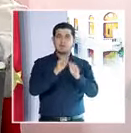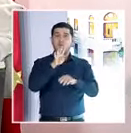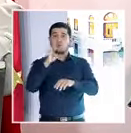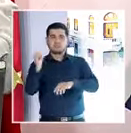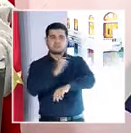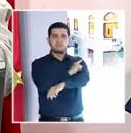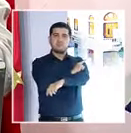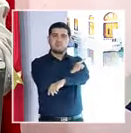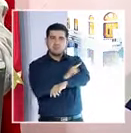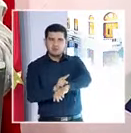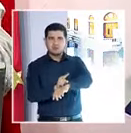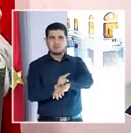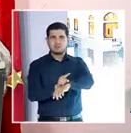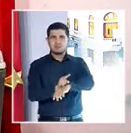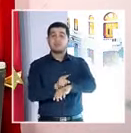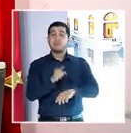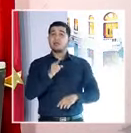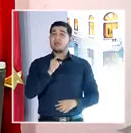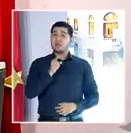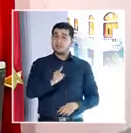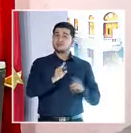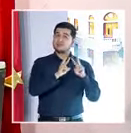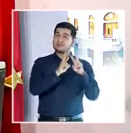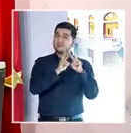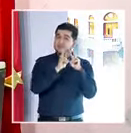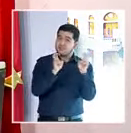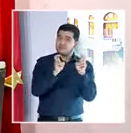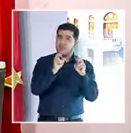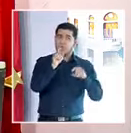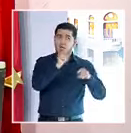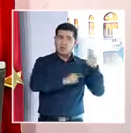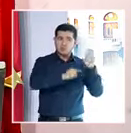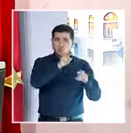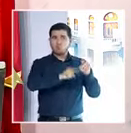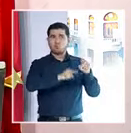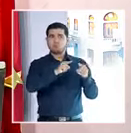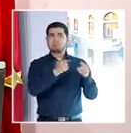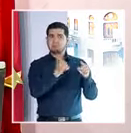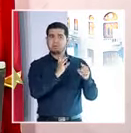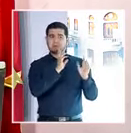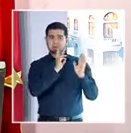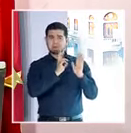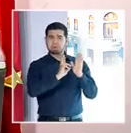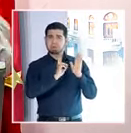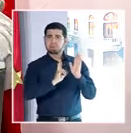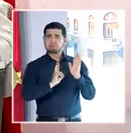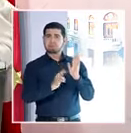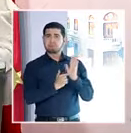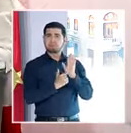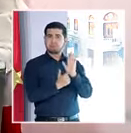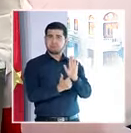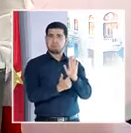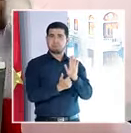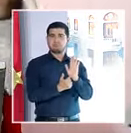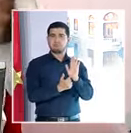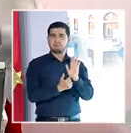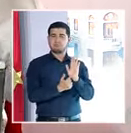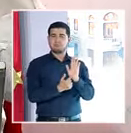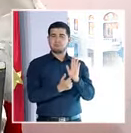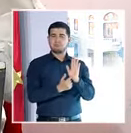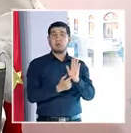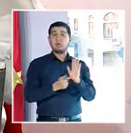millones de pesos. Estos son algunos de los resultados que podemos presentar a ustedes.